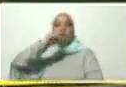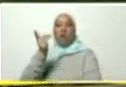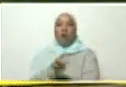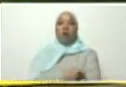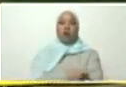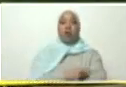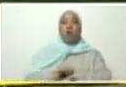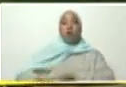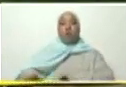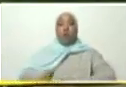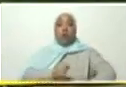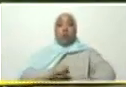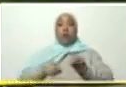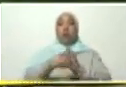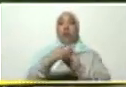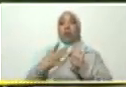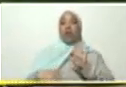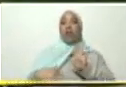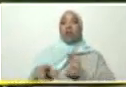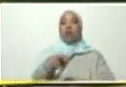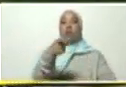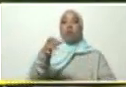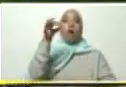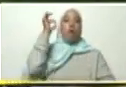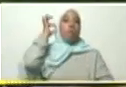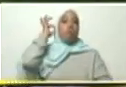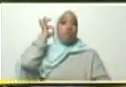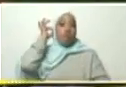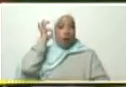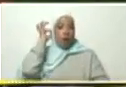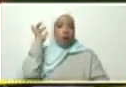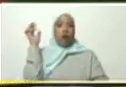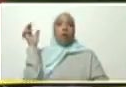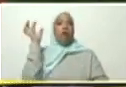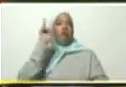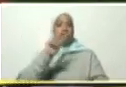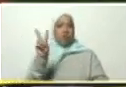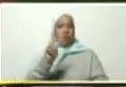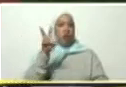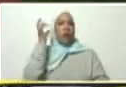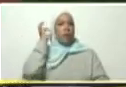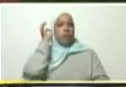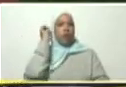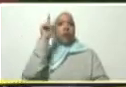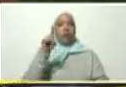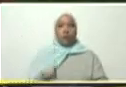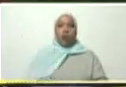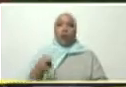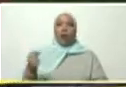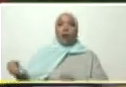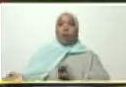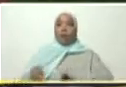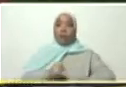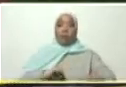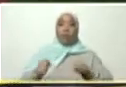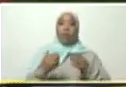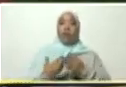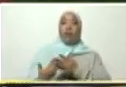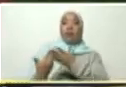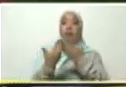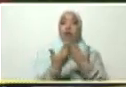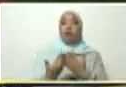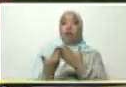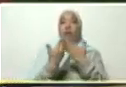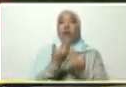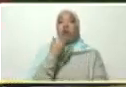feministas de los movimientos sociales de las mujeres venezolana el fortalecimiento de los movimientos estudiantiles y